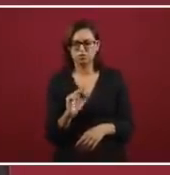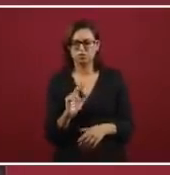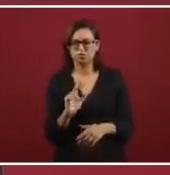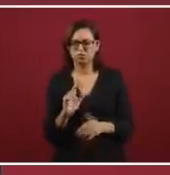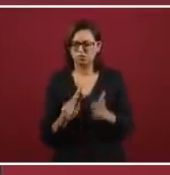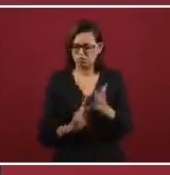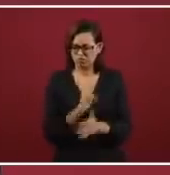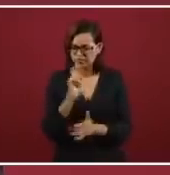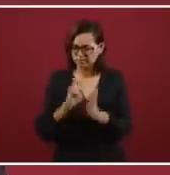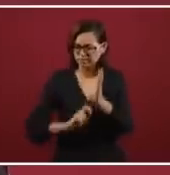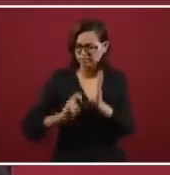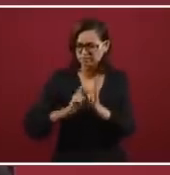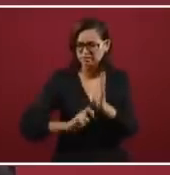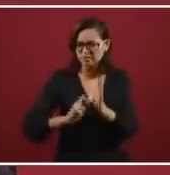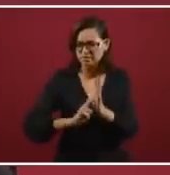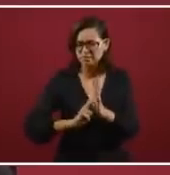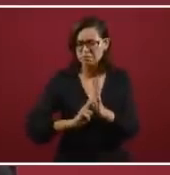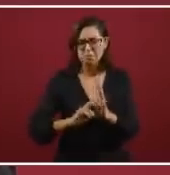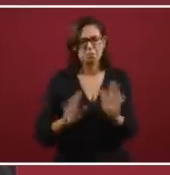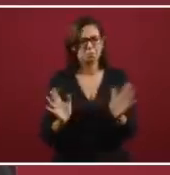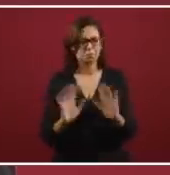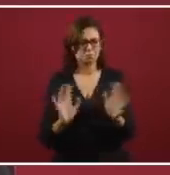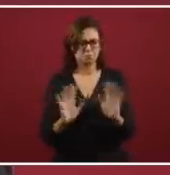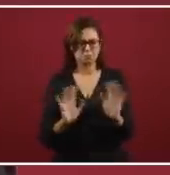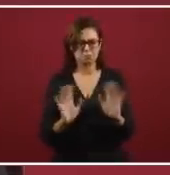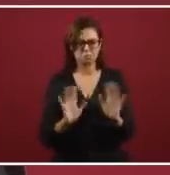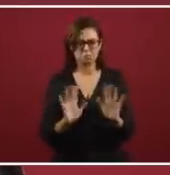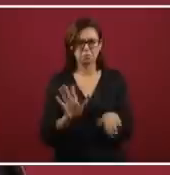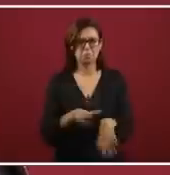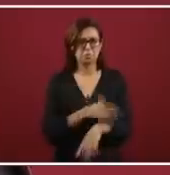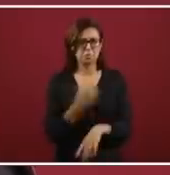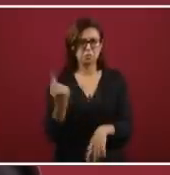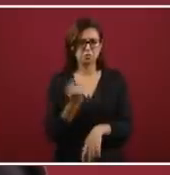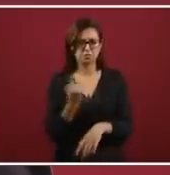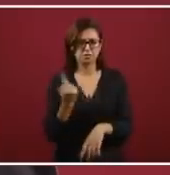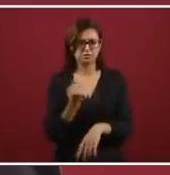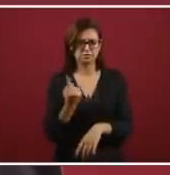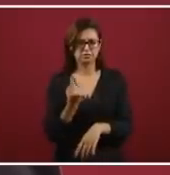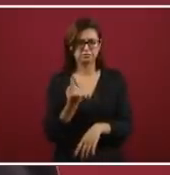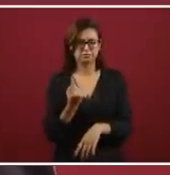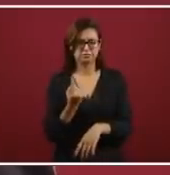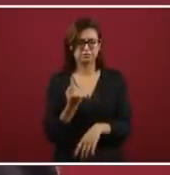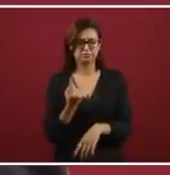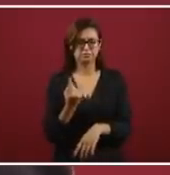a modificar los términos, porque